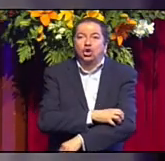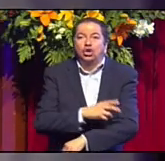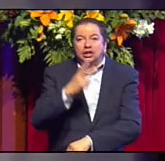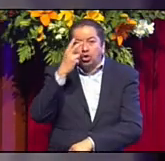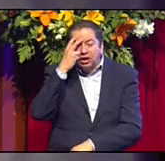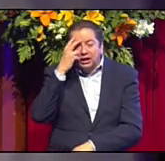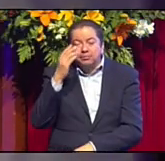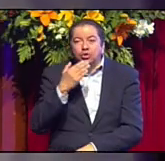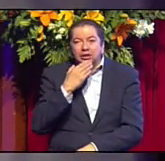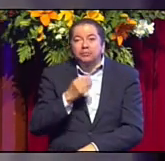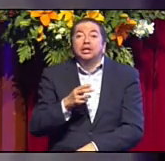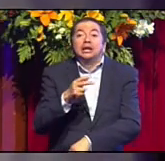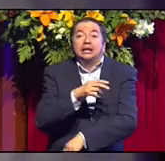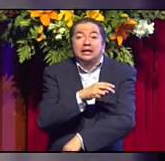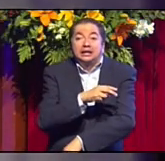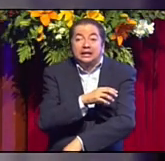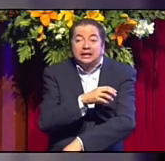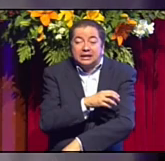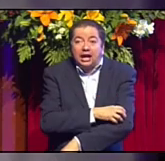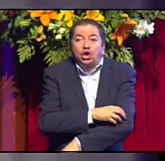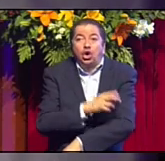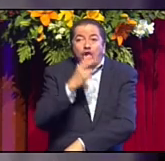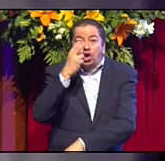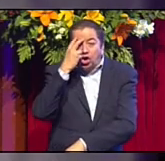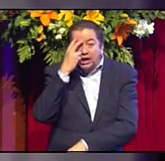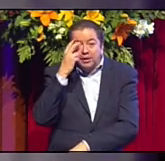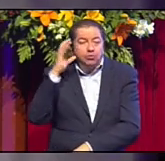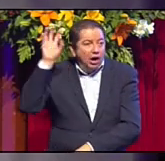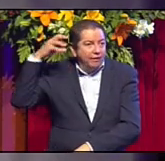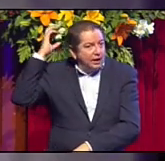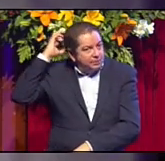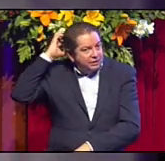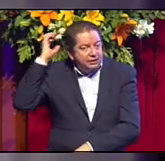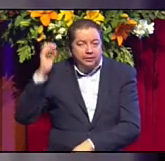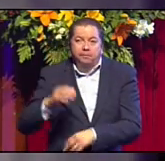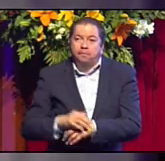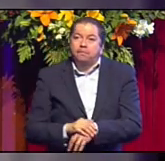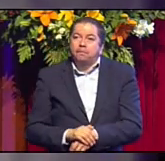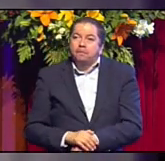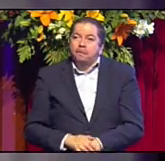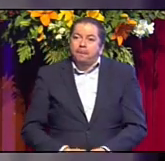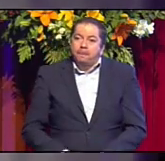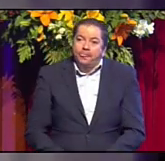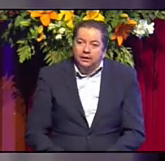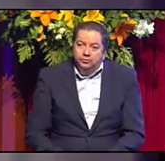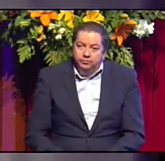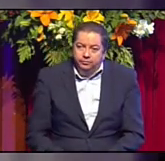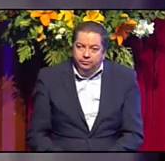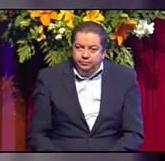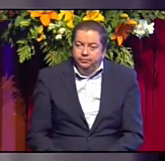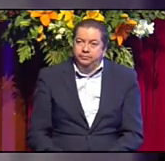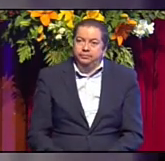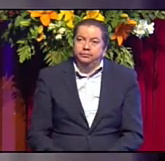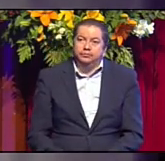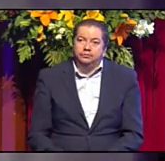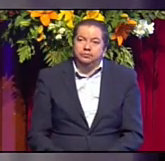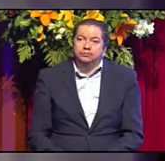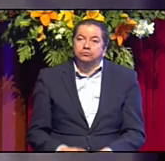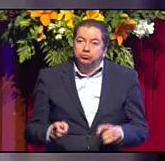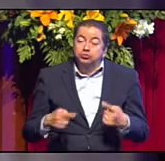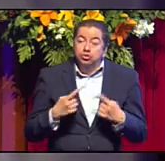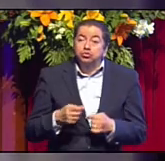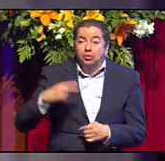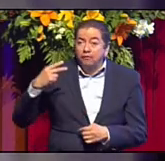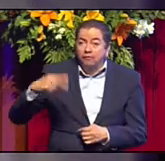de Coquimbo de Gabriela Mistral, como lo ha hecho nuestra directora de Podemos, que también se comprometió en esta línea. Nosotros